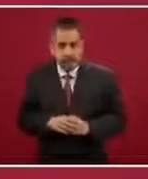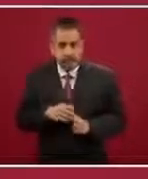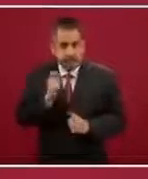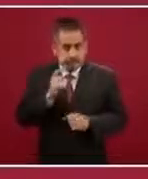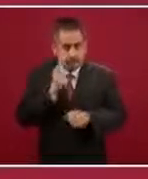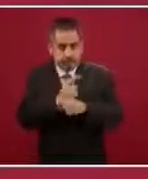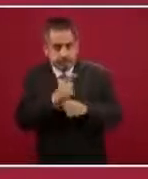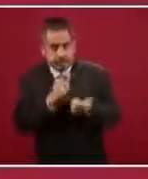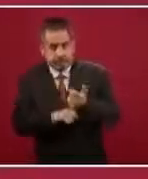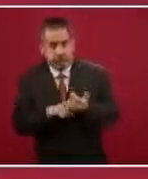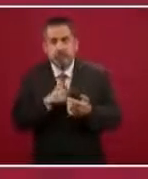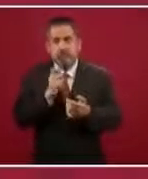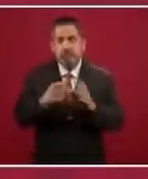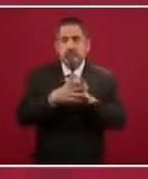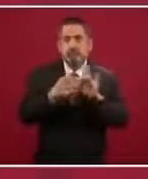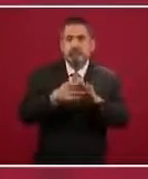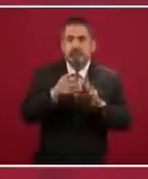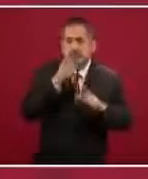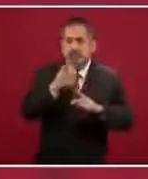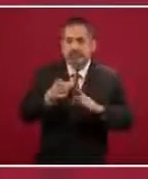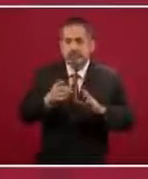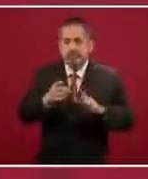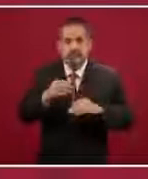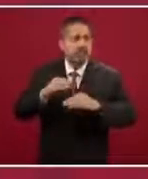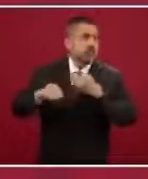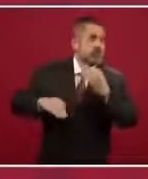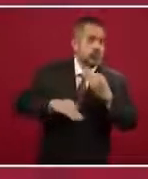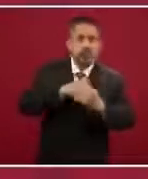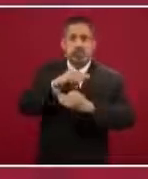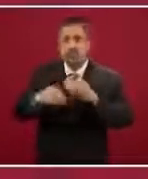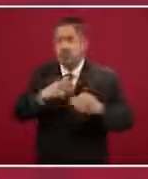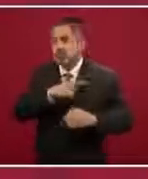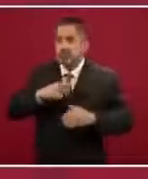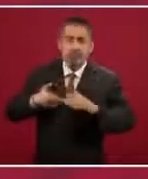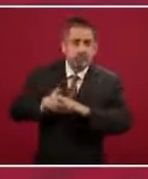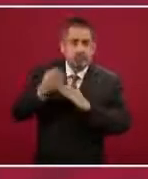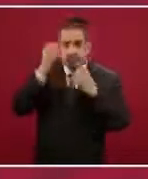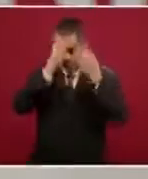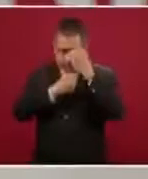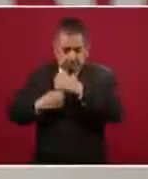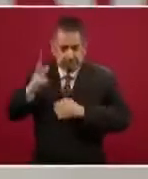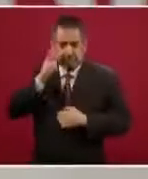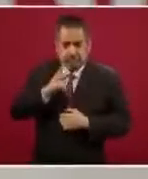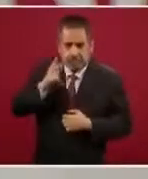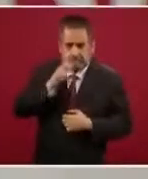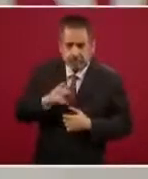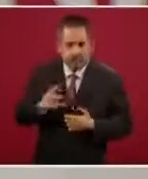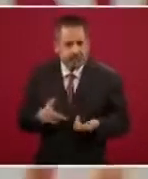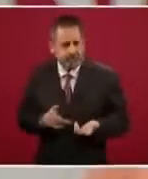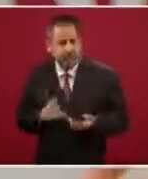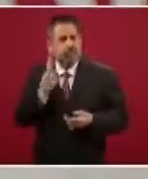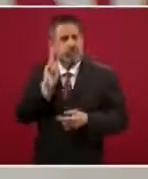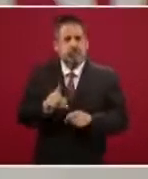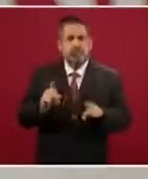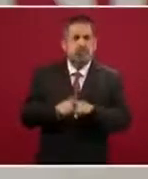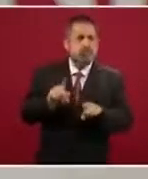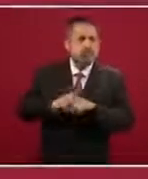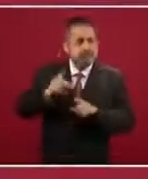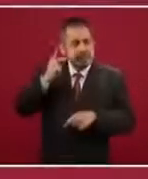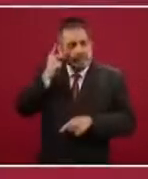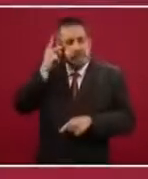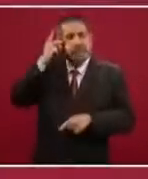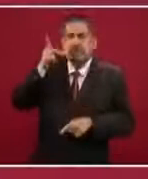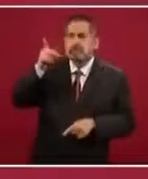esta propensión a decir todo mundo se tiene que hacer el diagnóstico, cuando hacen pruebas como en Corea, que hizo